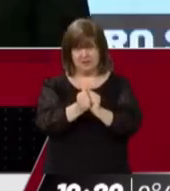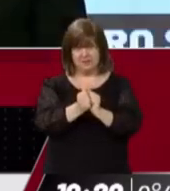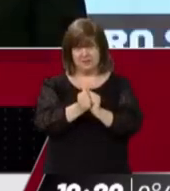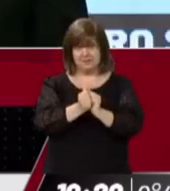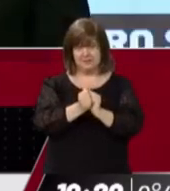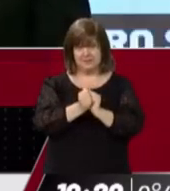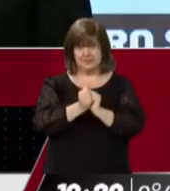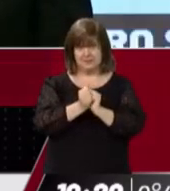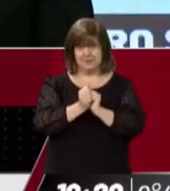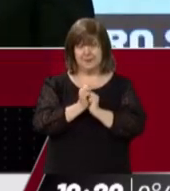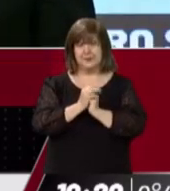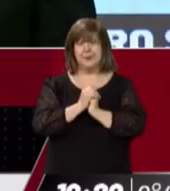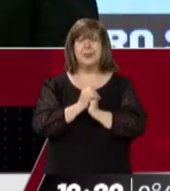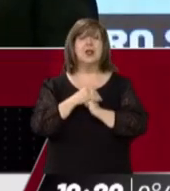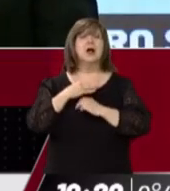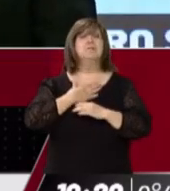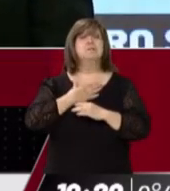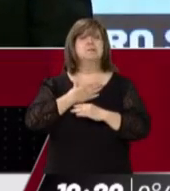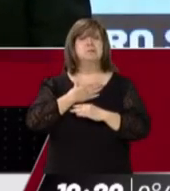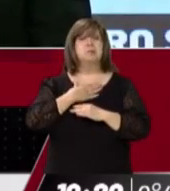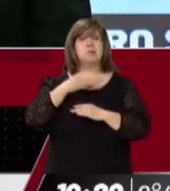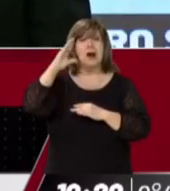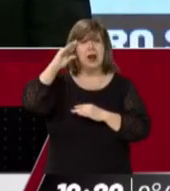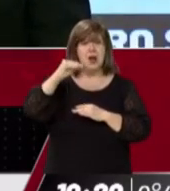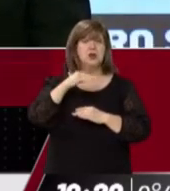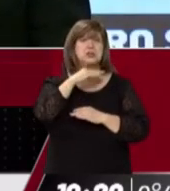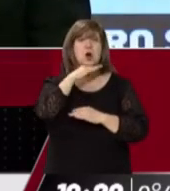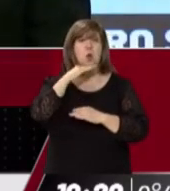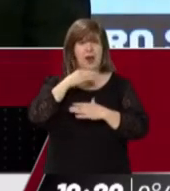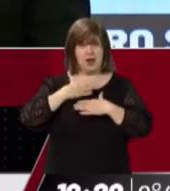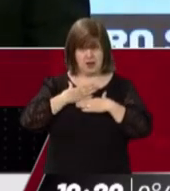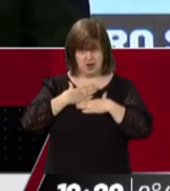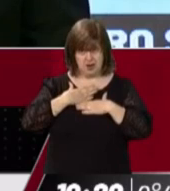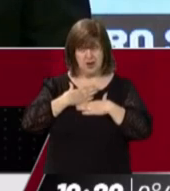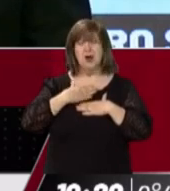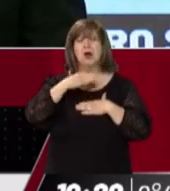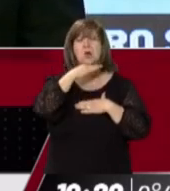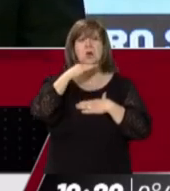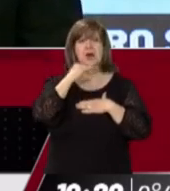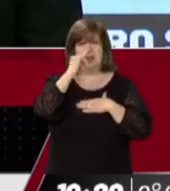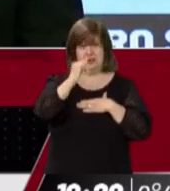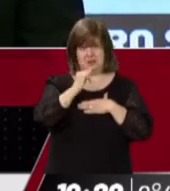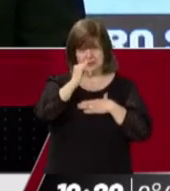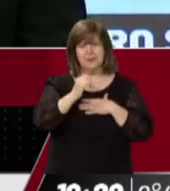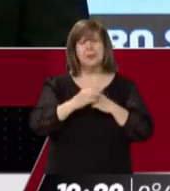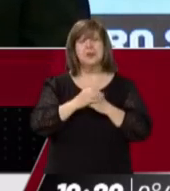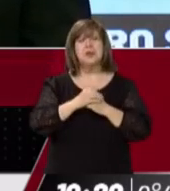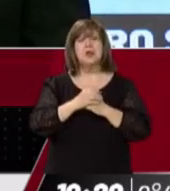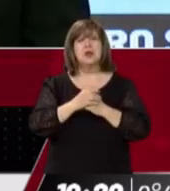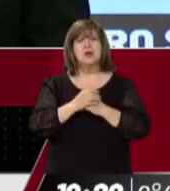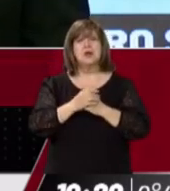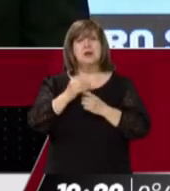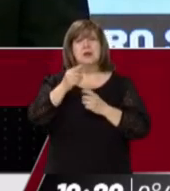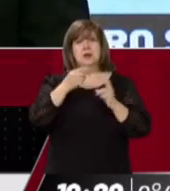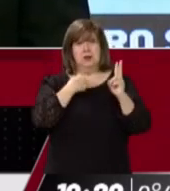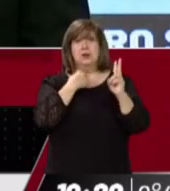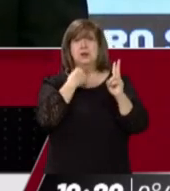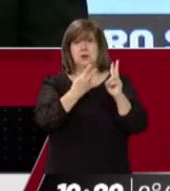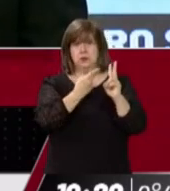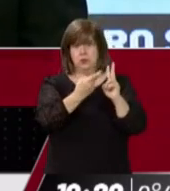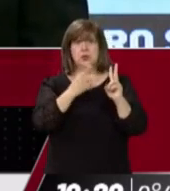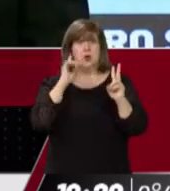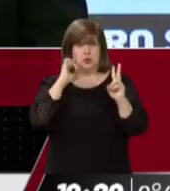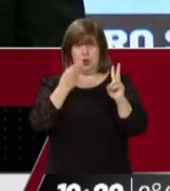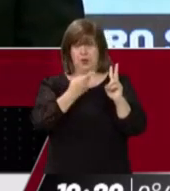Buenas noches Julián es mi nombre recién nos decías nos recordabas porque es algo que por supuesto sabemos sus hijos son